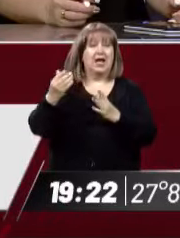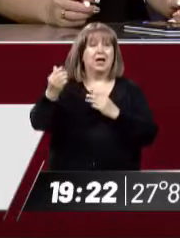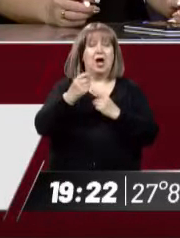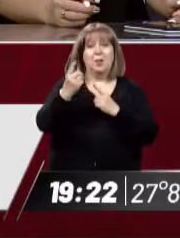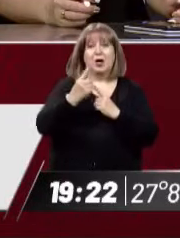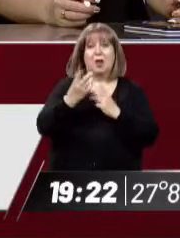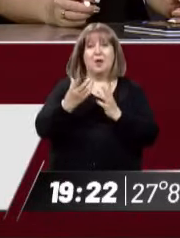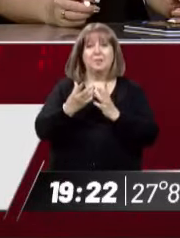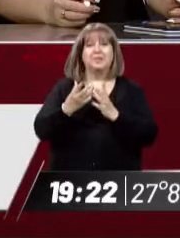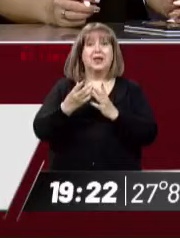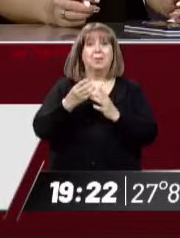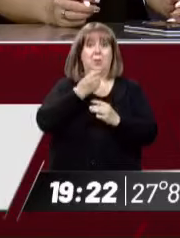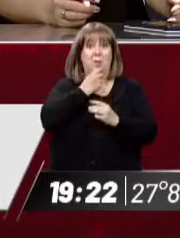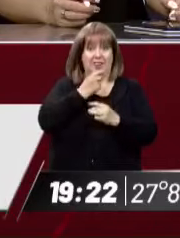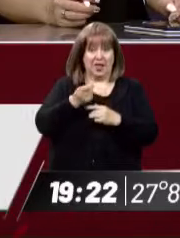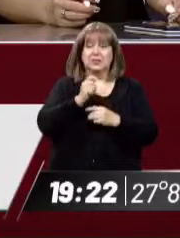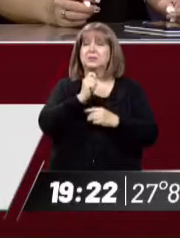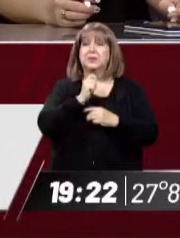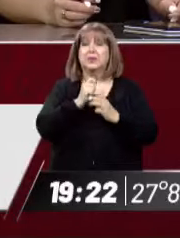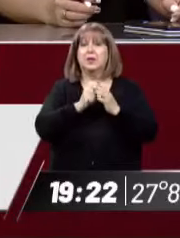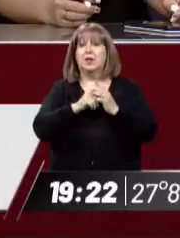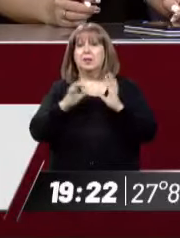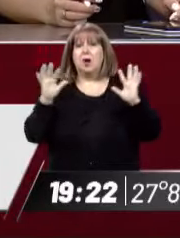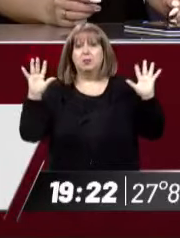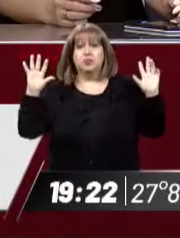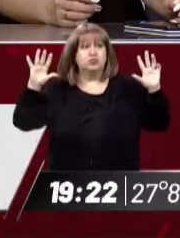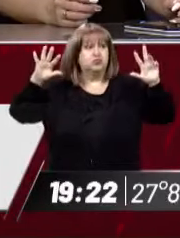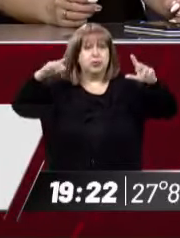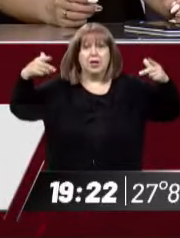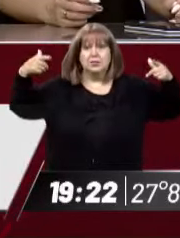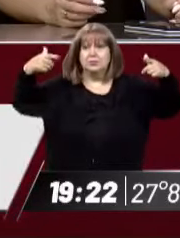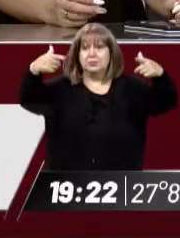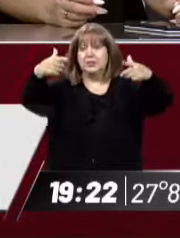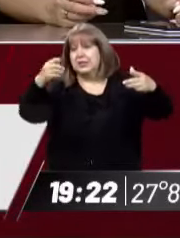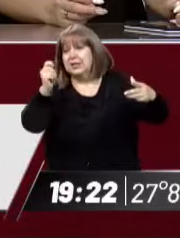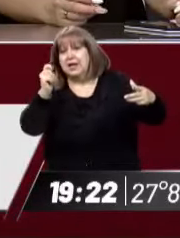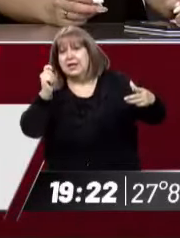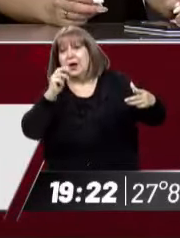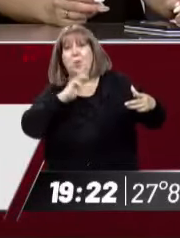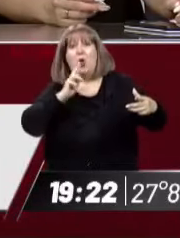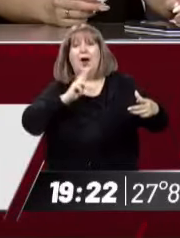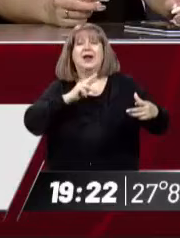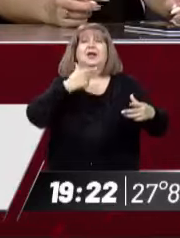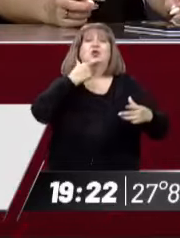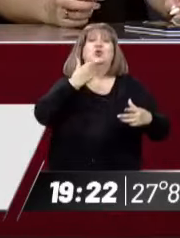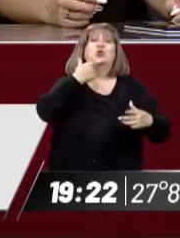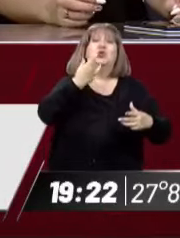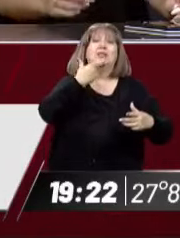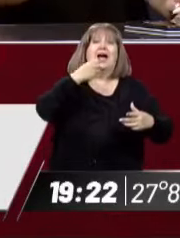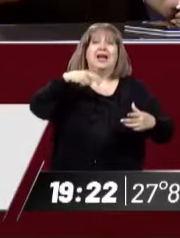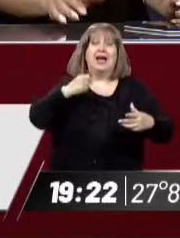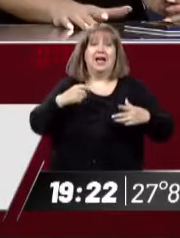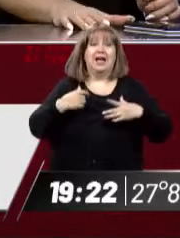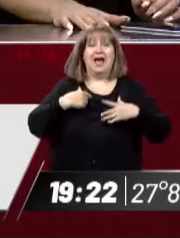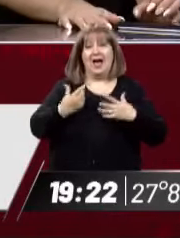que quedarse por acá. Y en ese momento vimos la maraña de cámaras y venía Susana Jiménez, así que nos metimos ahí, claro. En medio. Bueno, viste,